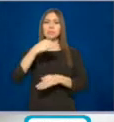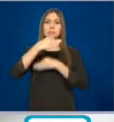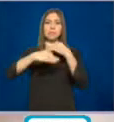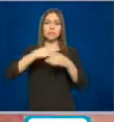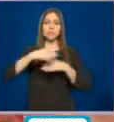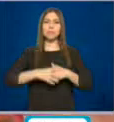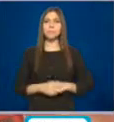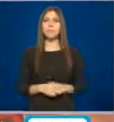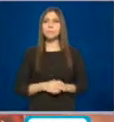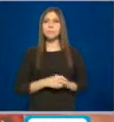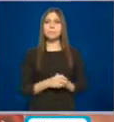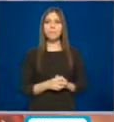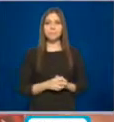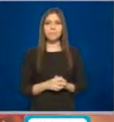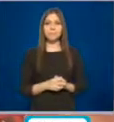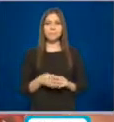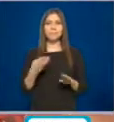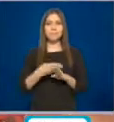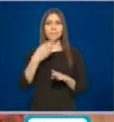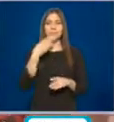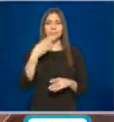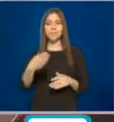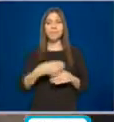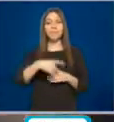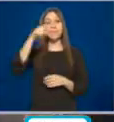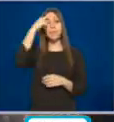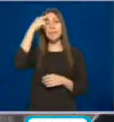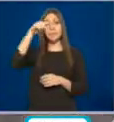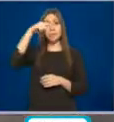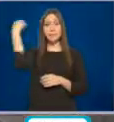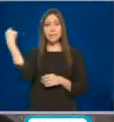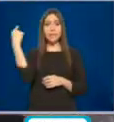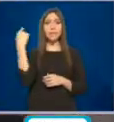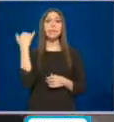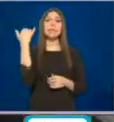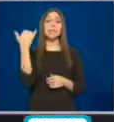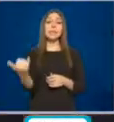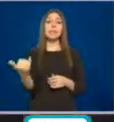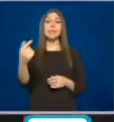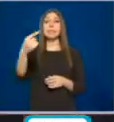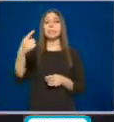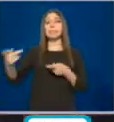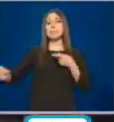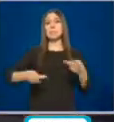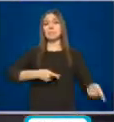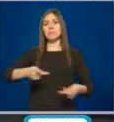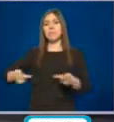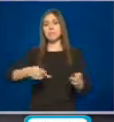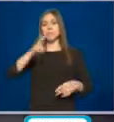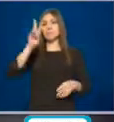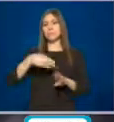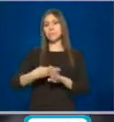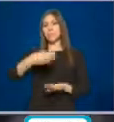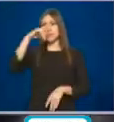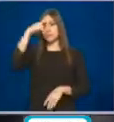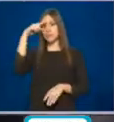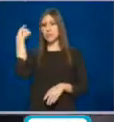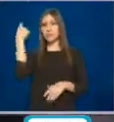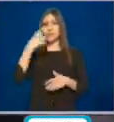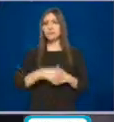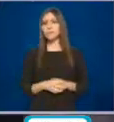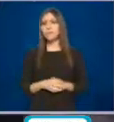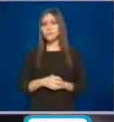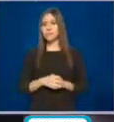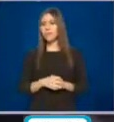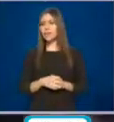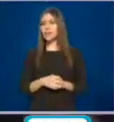todo. Muy ¿Cómo bien. ven, chicos? Pues mira, muy bien. Muy sencillo, muy práctico y también fácil de preparar, chef. Súper fácil. Bueno, vamos entonces. ¿Será cierto? Súper